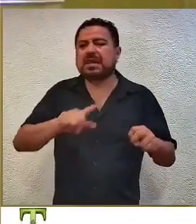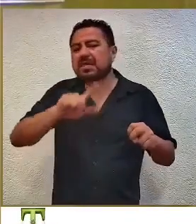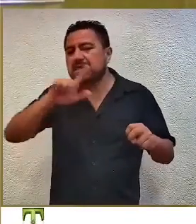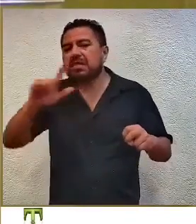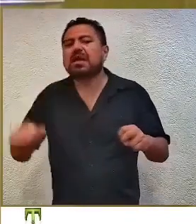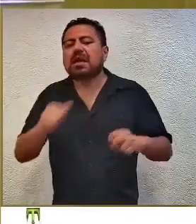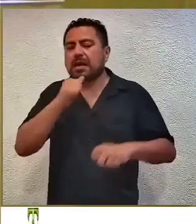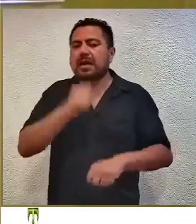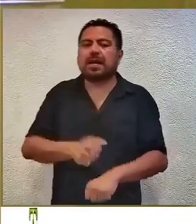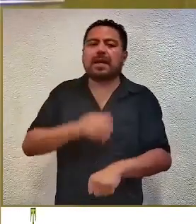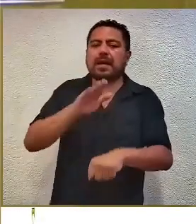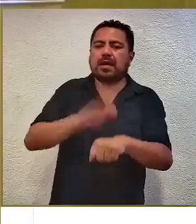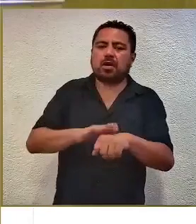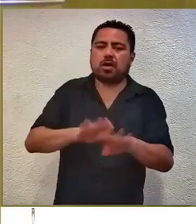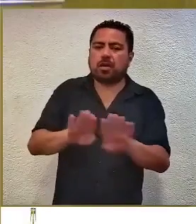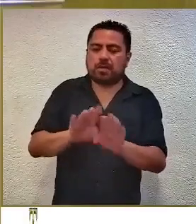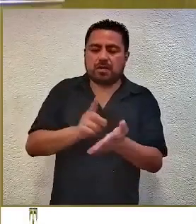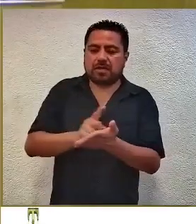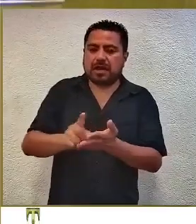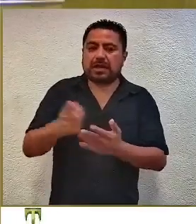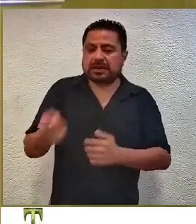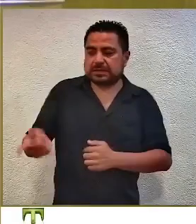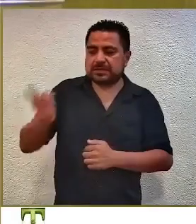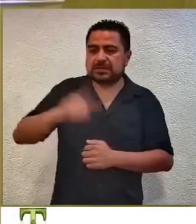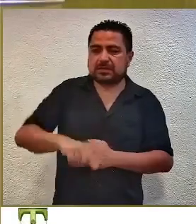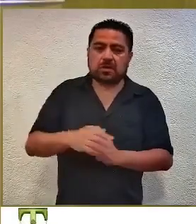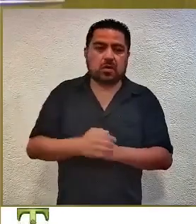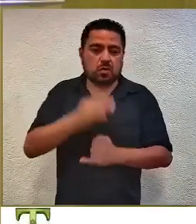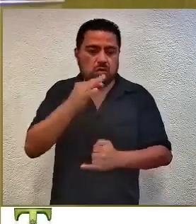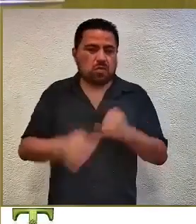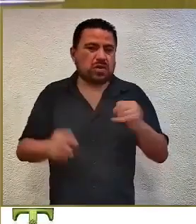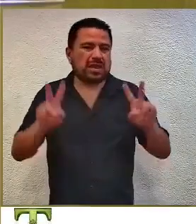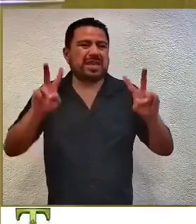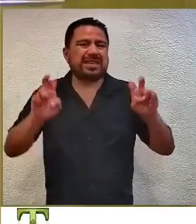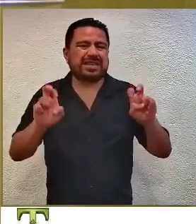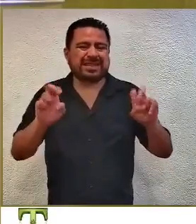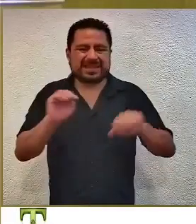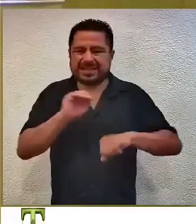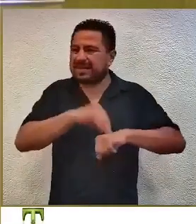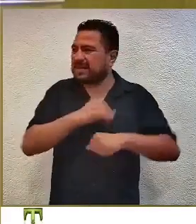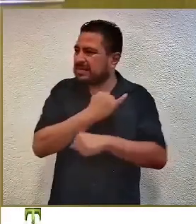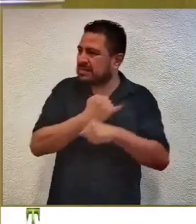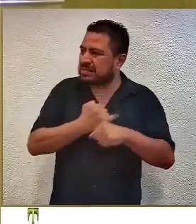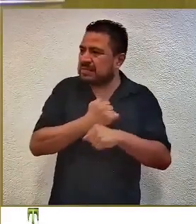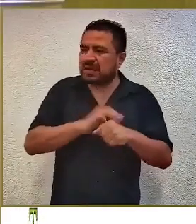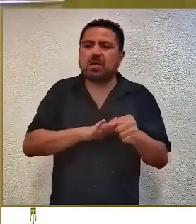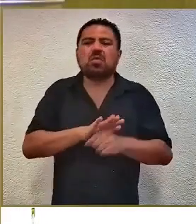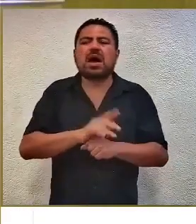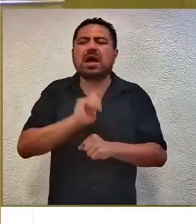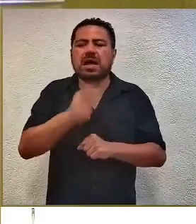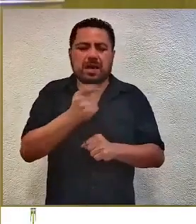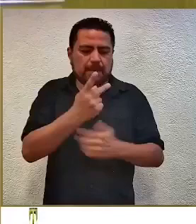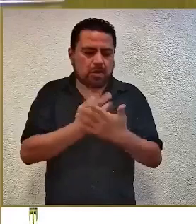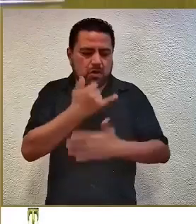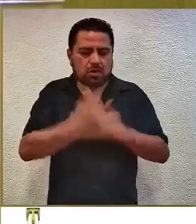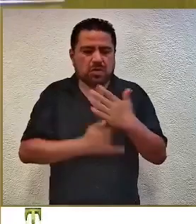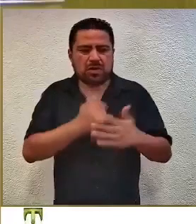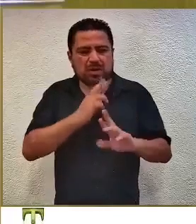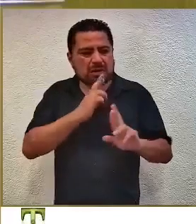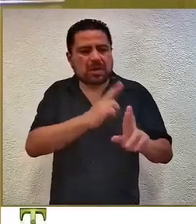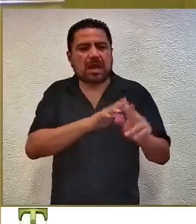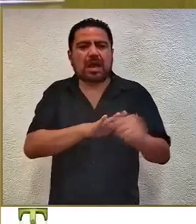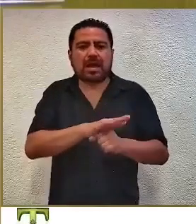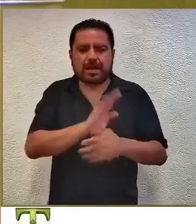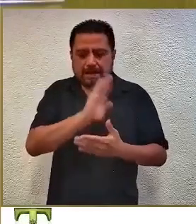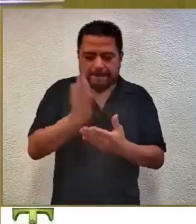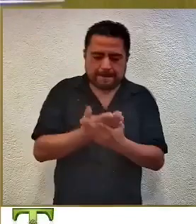consecuencia notifíquese como en derecho corresponda. El último asunto listado para analizar y resolver se trata de un proyecto de resolución relativo